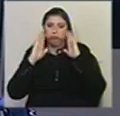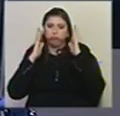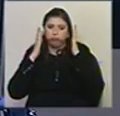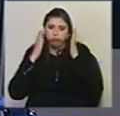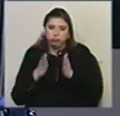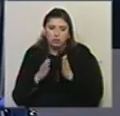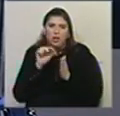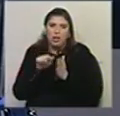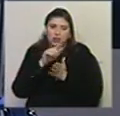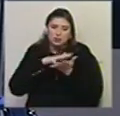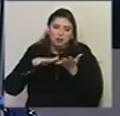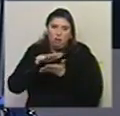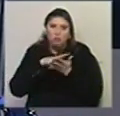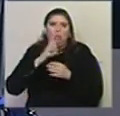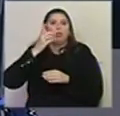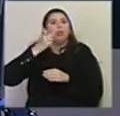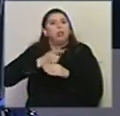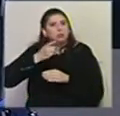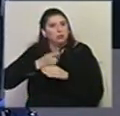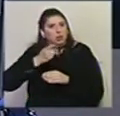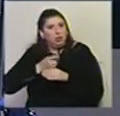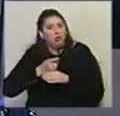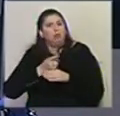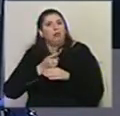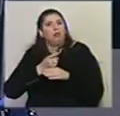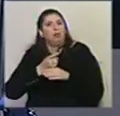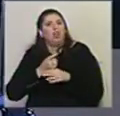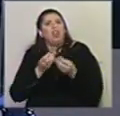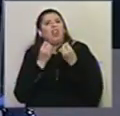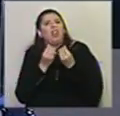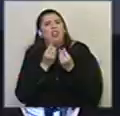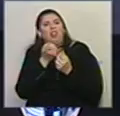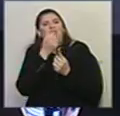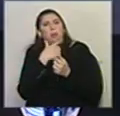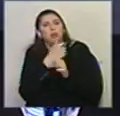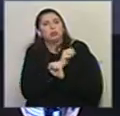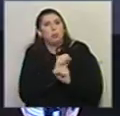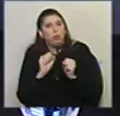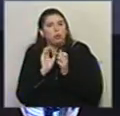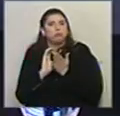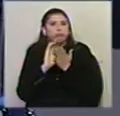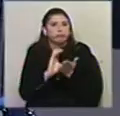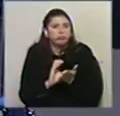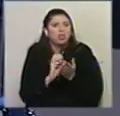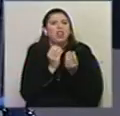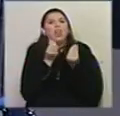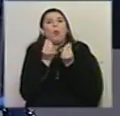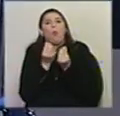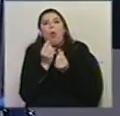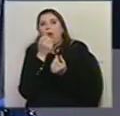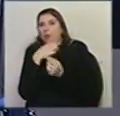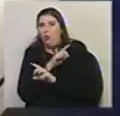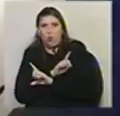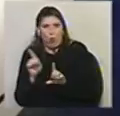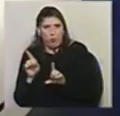en ese ámbito la decisión de qué se puede financiar y qué no se puede financiar. Claro. Hay un detalle, hay países que